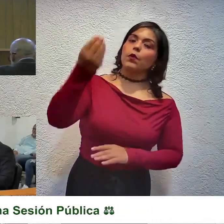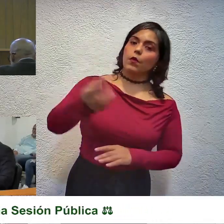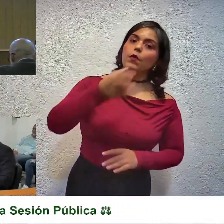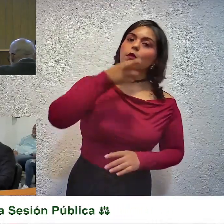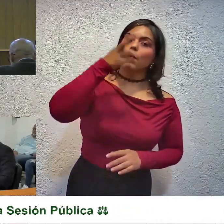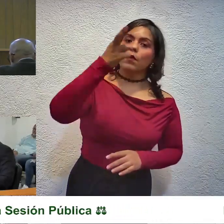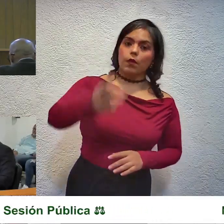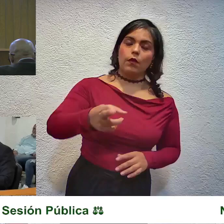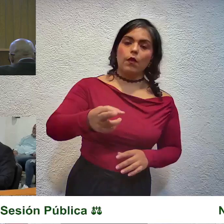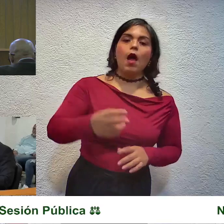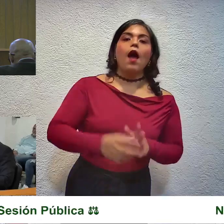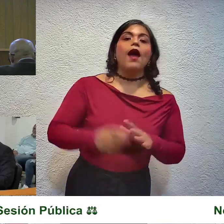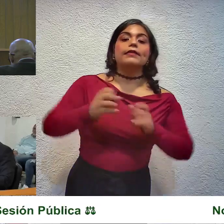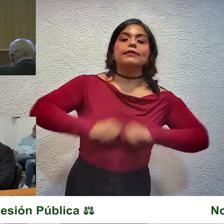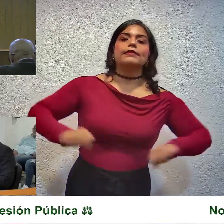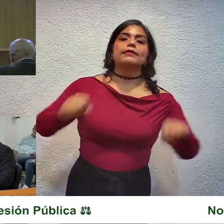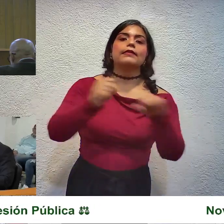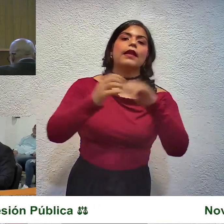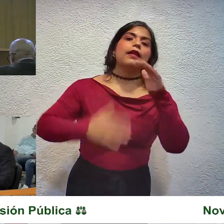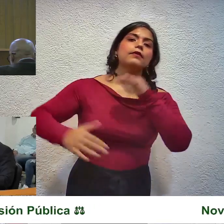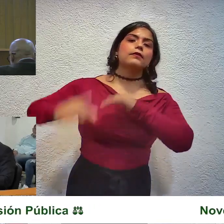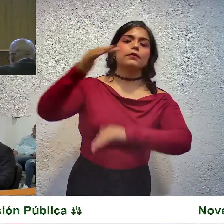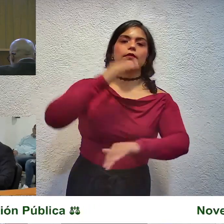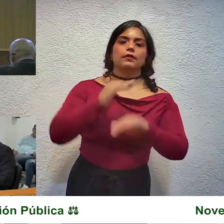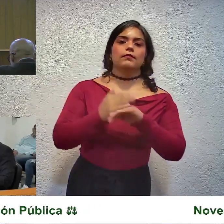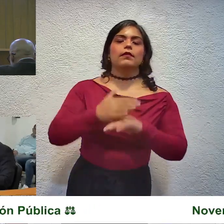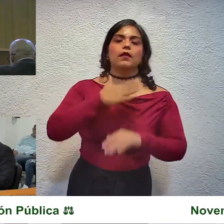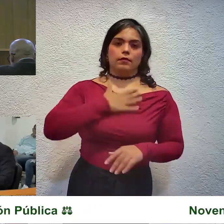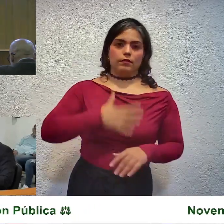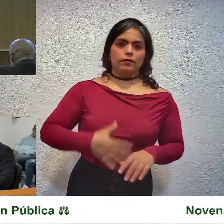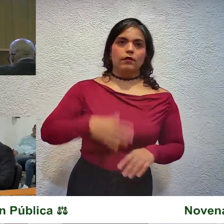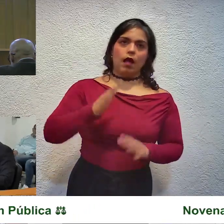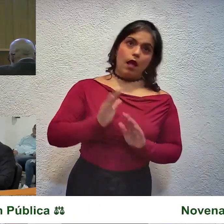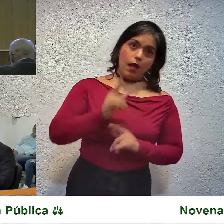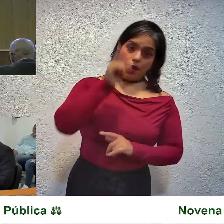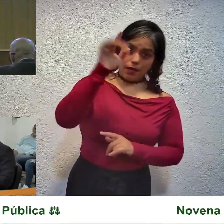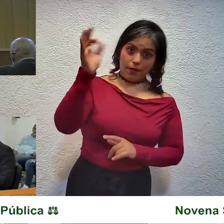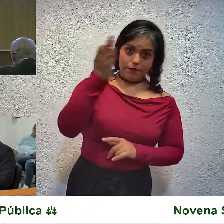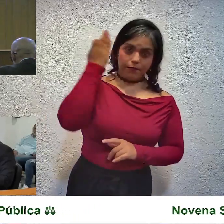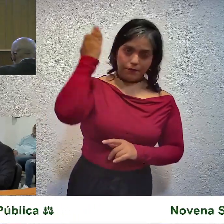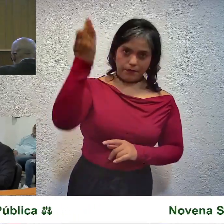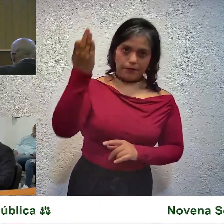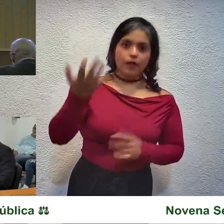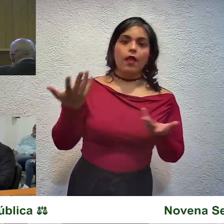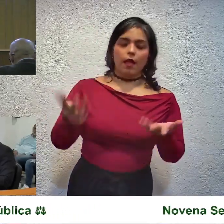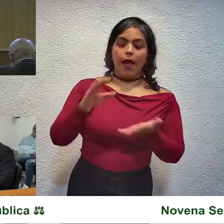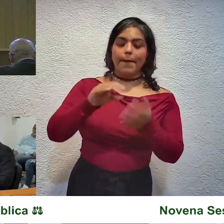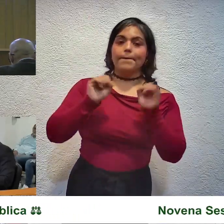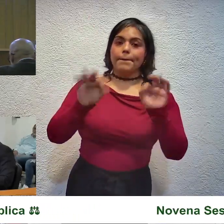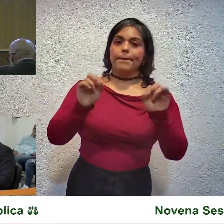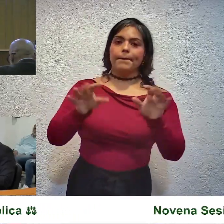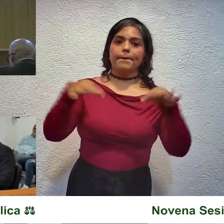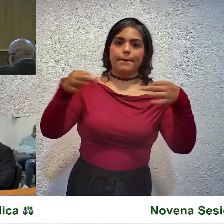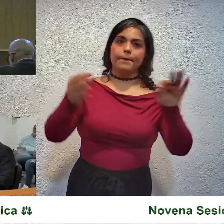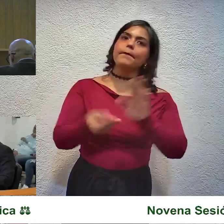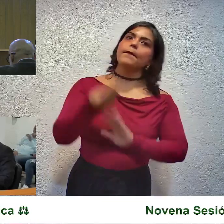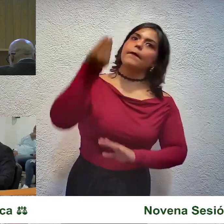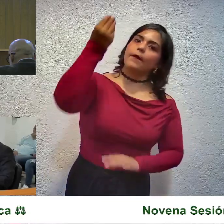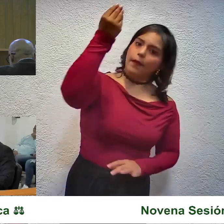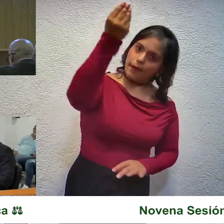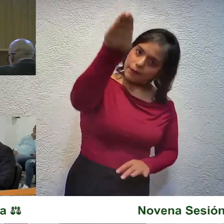Sala Superior del Tribunal Electoral del Poder Judicial de la Federación mediante cédula de notificación por oficio dirigida a los autos del